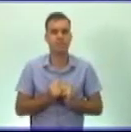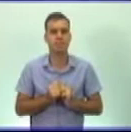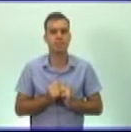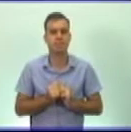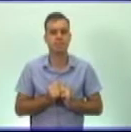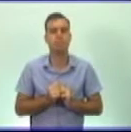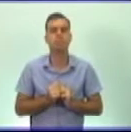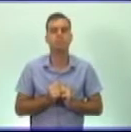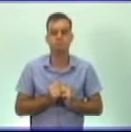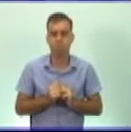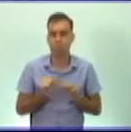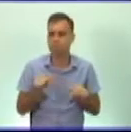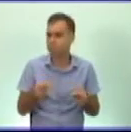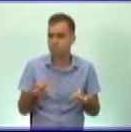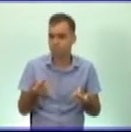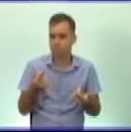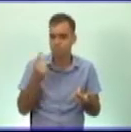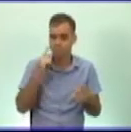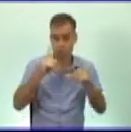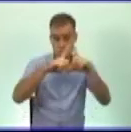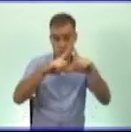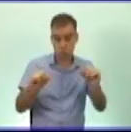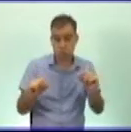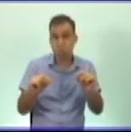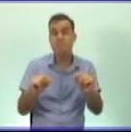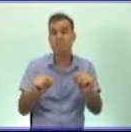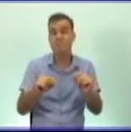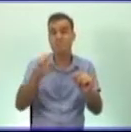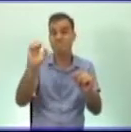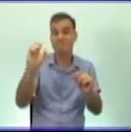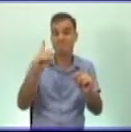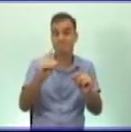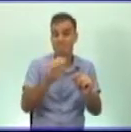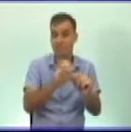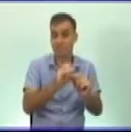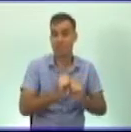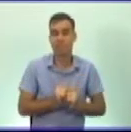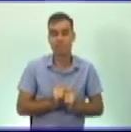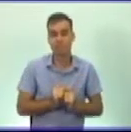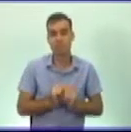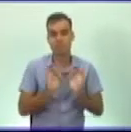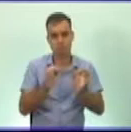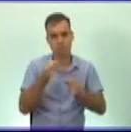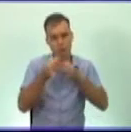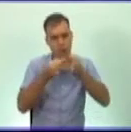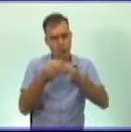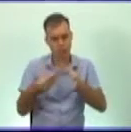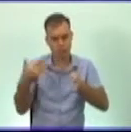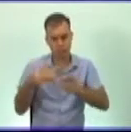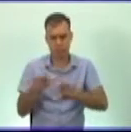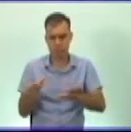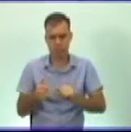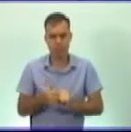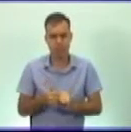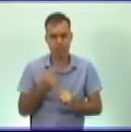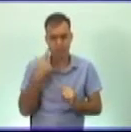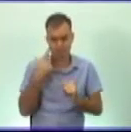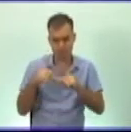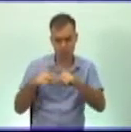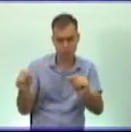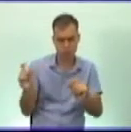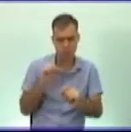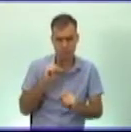Ahora, tenemos también el triángulo EDC, que ya habíamos hablado anteriormente de él.